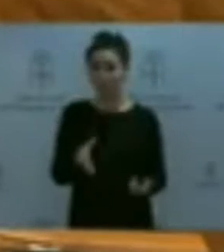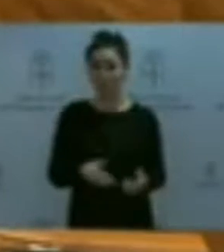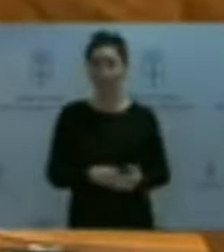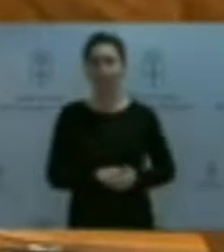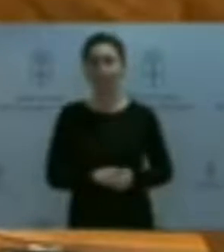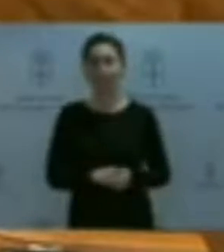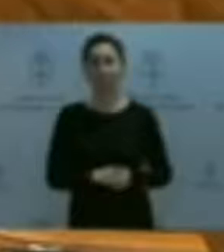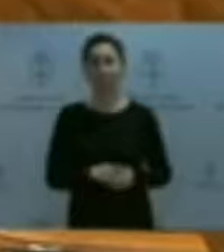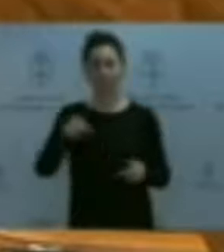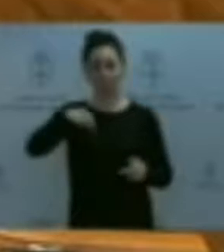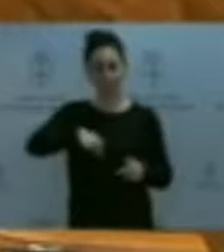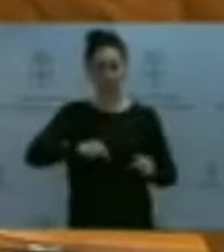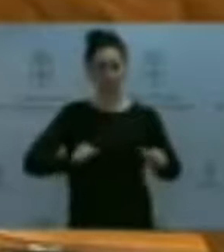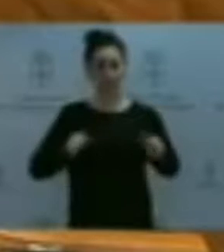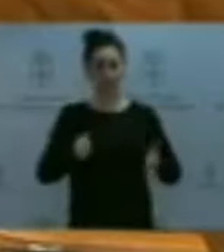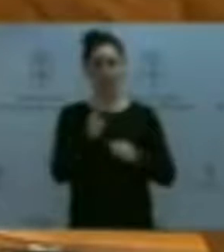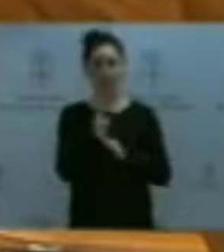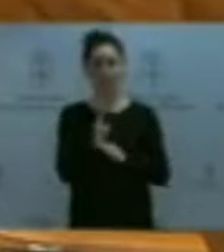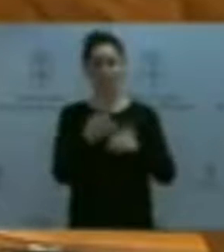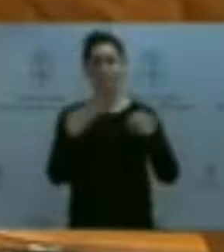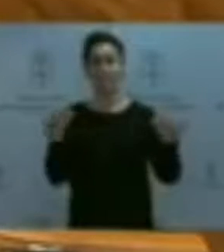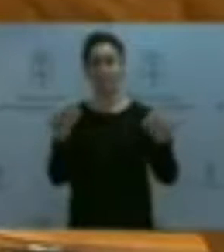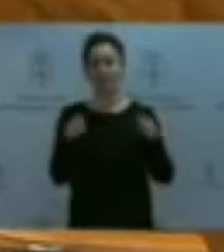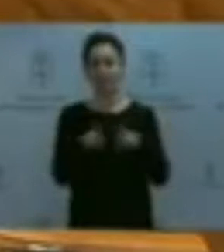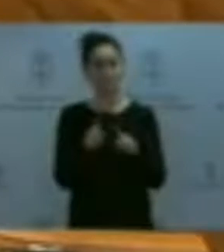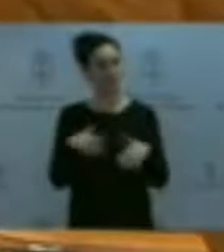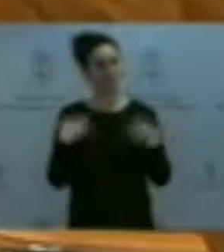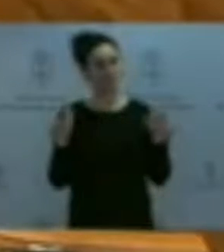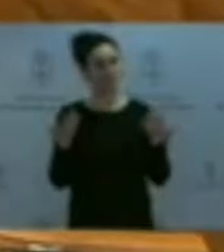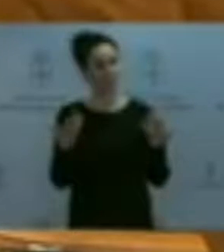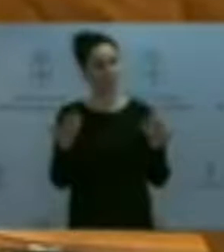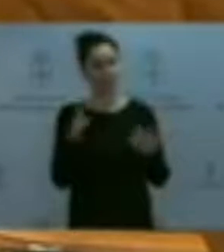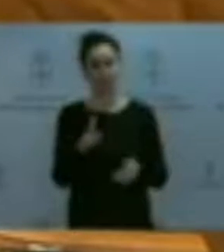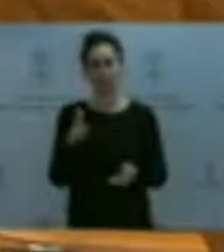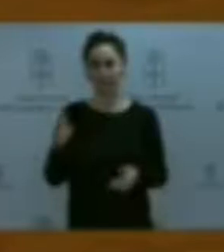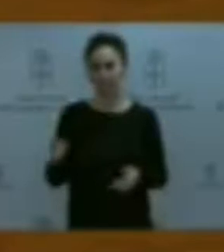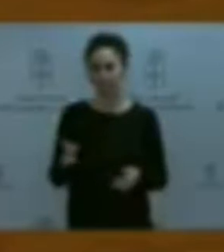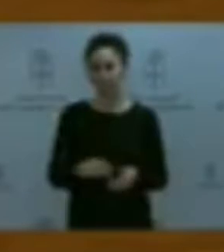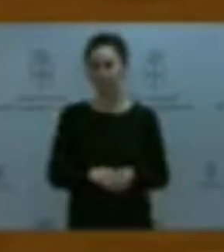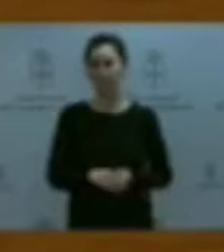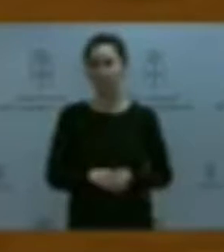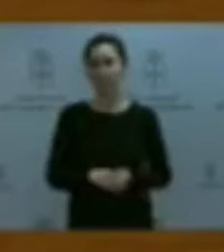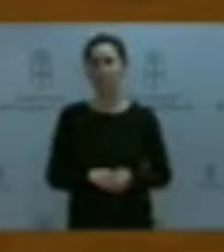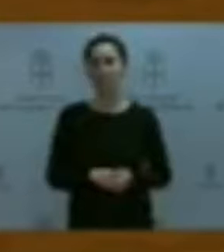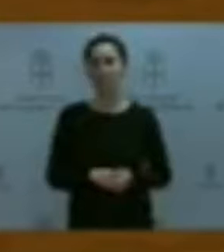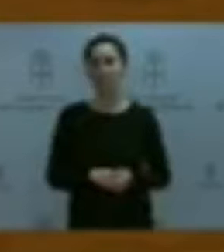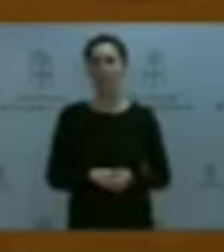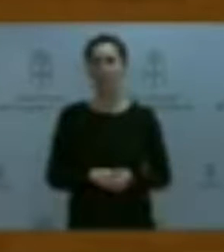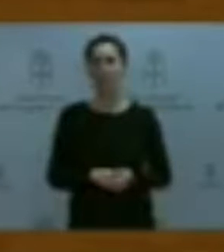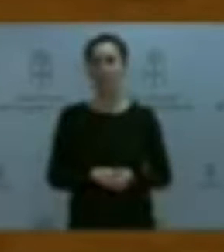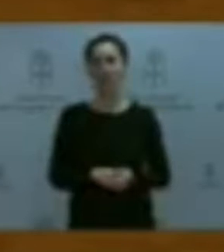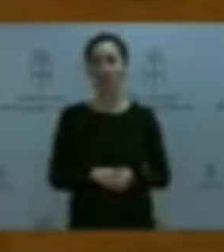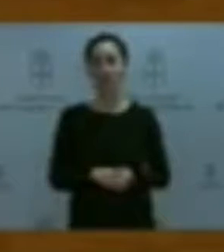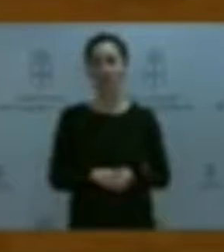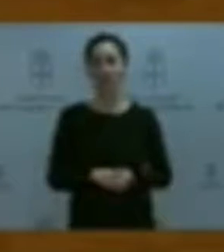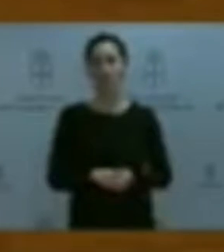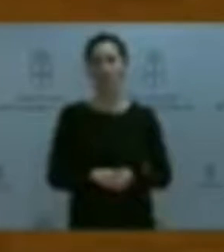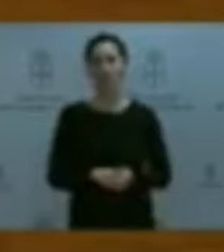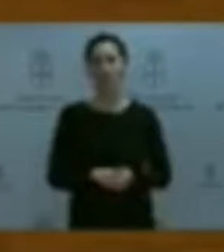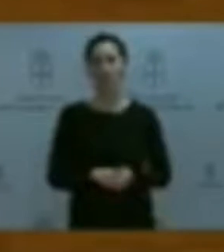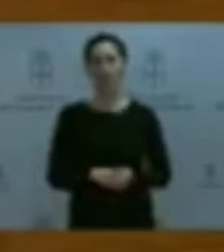una sorpresa por parte del Grupo Popular, que en el cual, bueno, nos informaron por parte del letrado de la